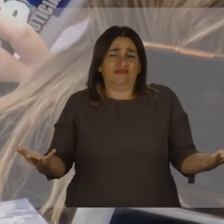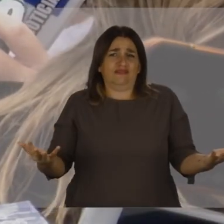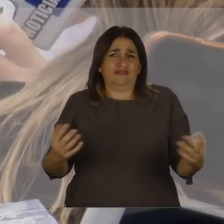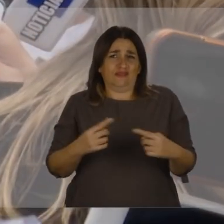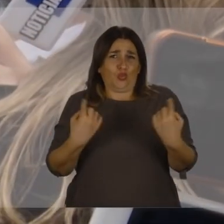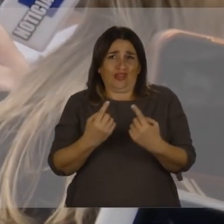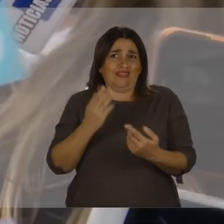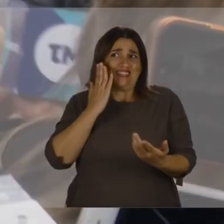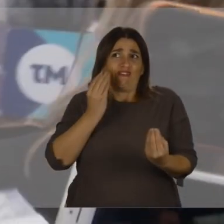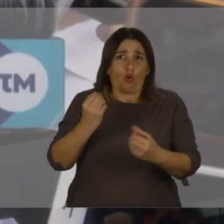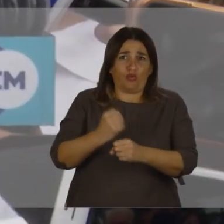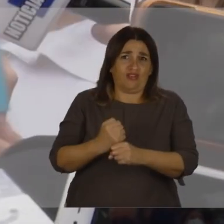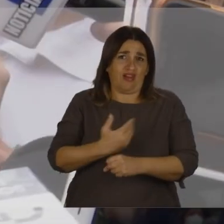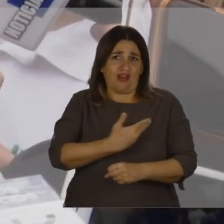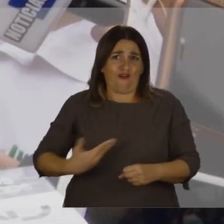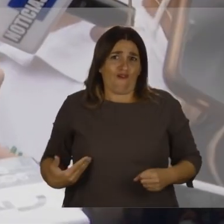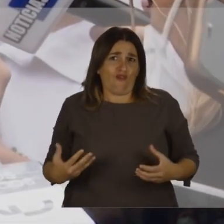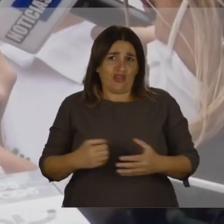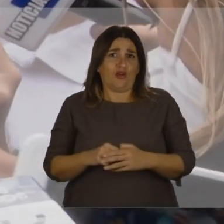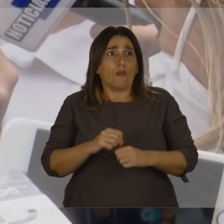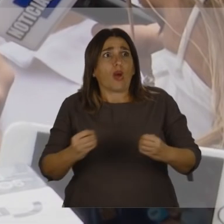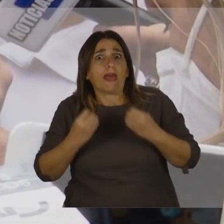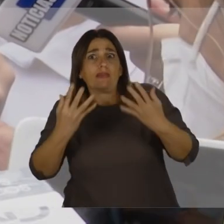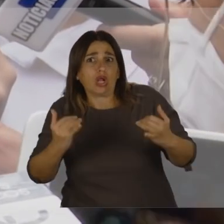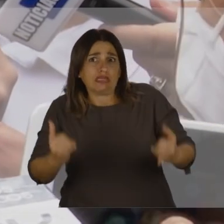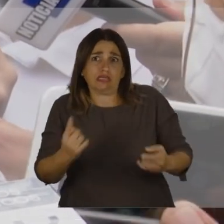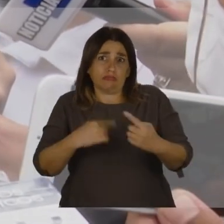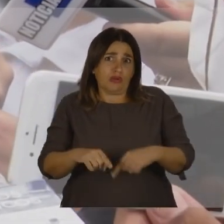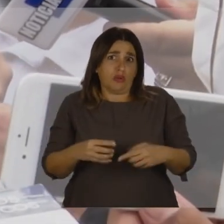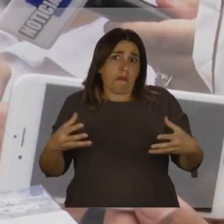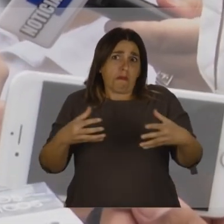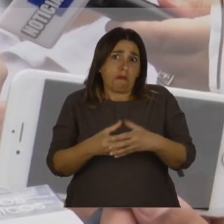que yo. Ustedes ¿Está saben. ¿Satisfecho usted? Sí, siempre se puede mejorar,